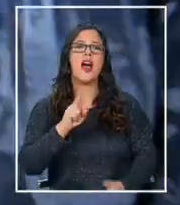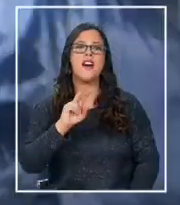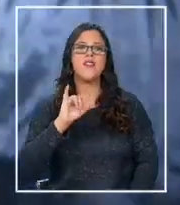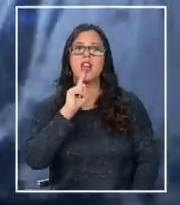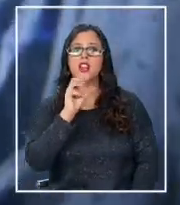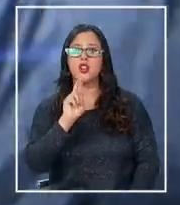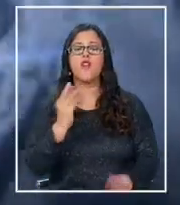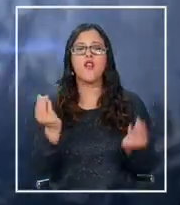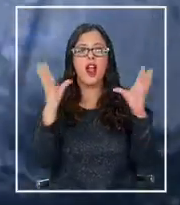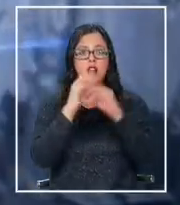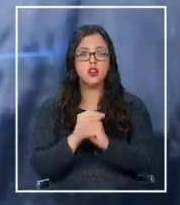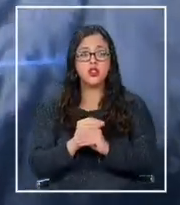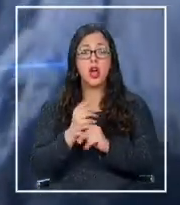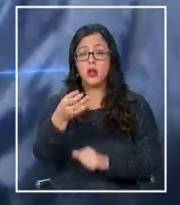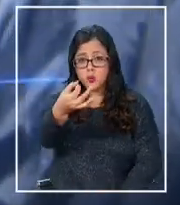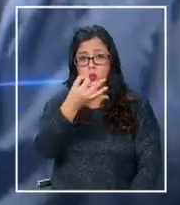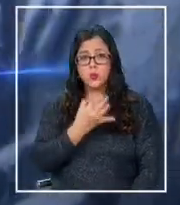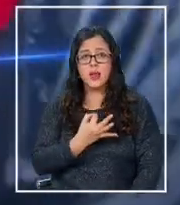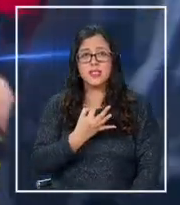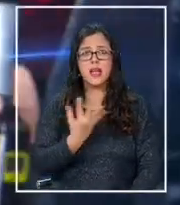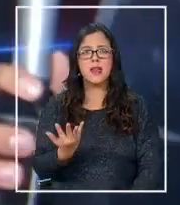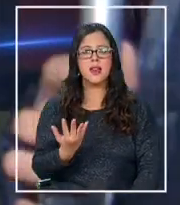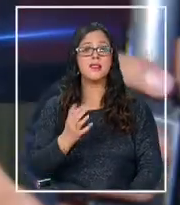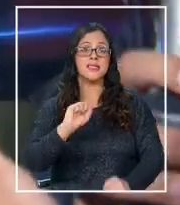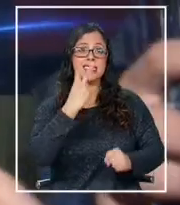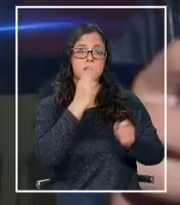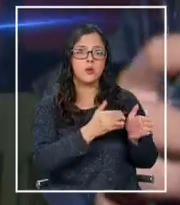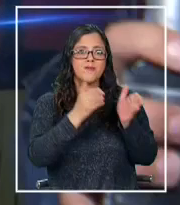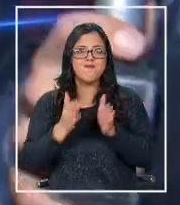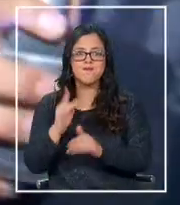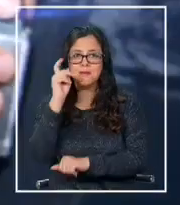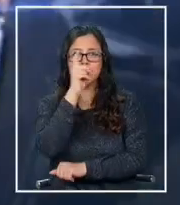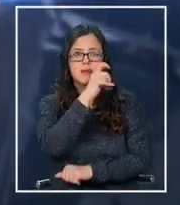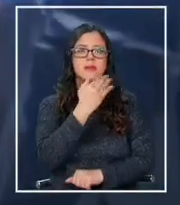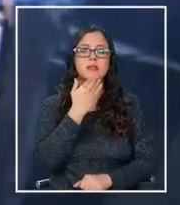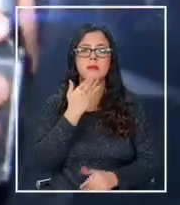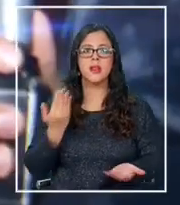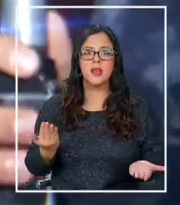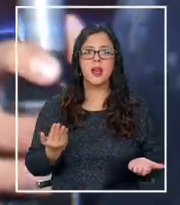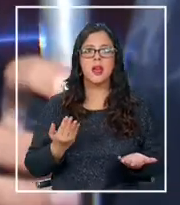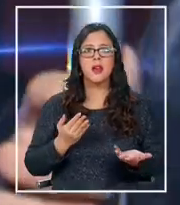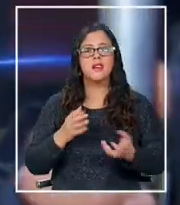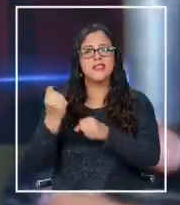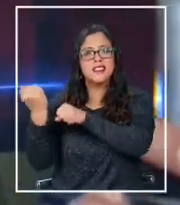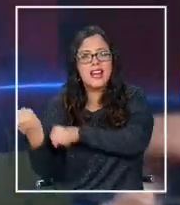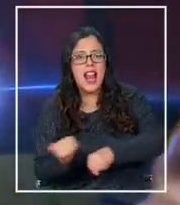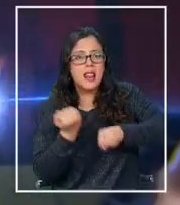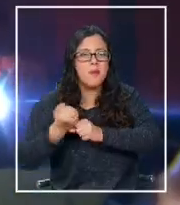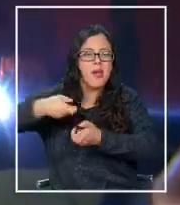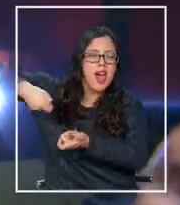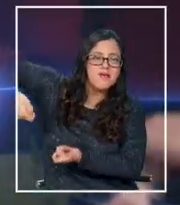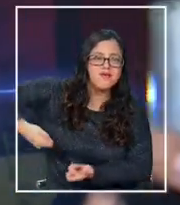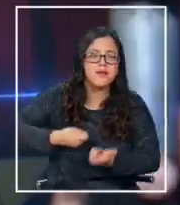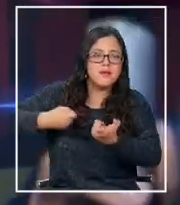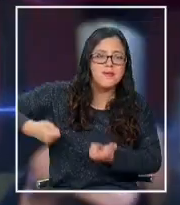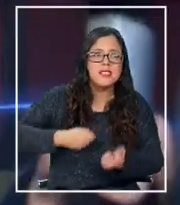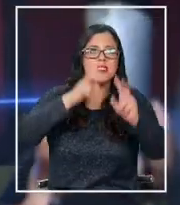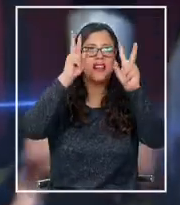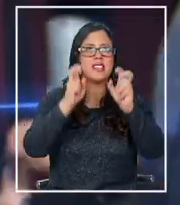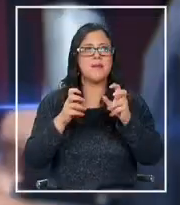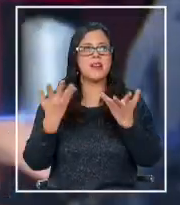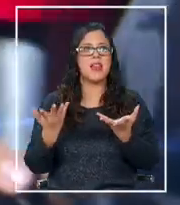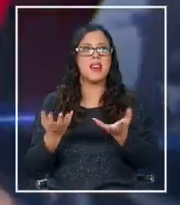noches. Me decía que viene la segunda etapa, que es la más difícil también, el limpiar, el estar estos trabajos. La pérdida